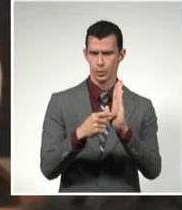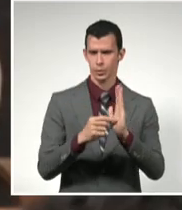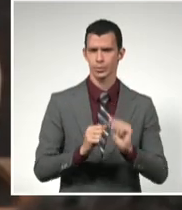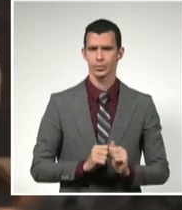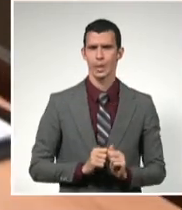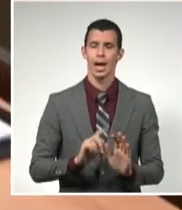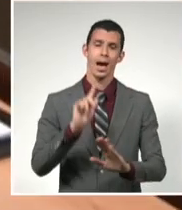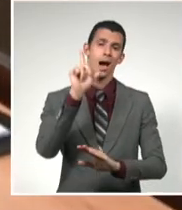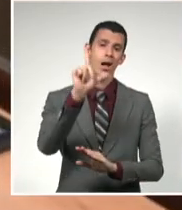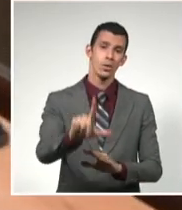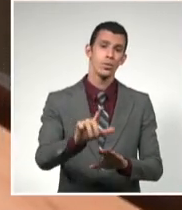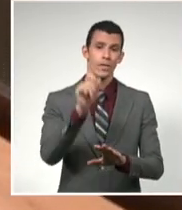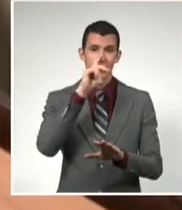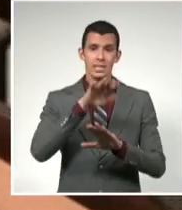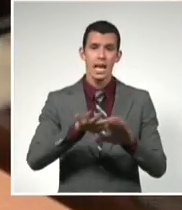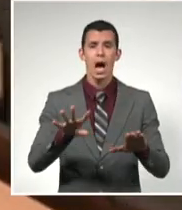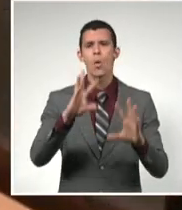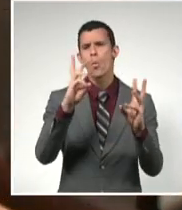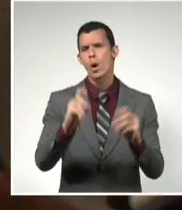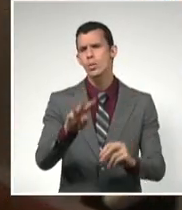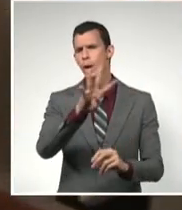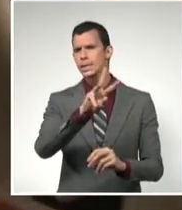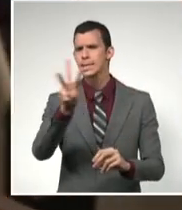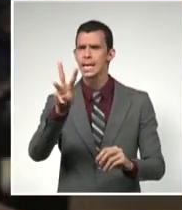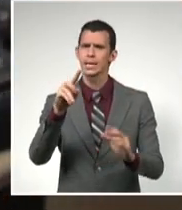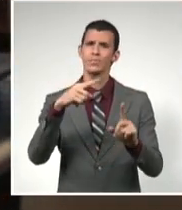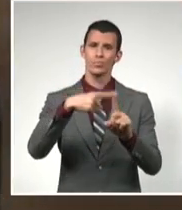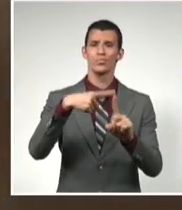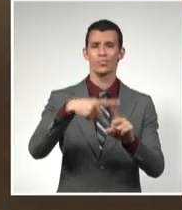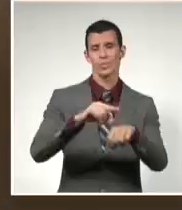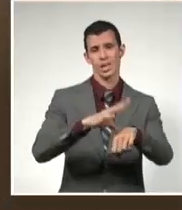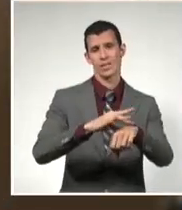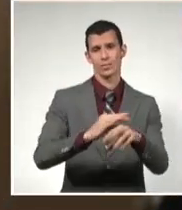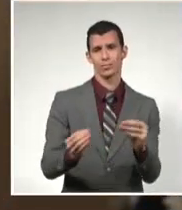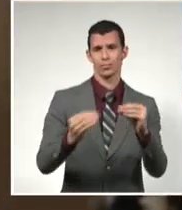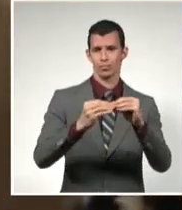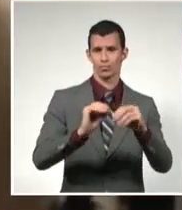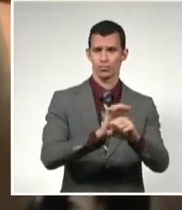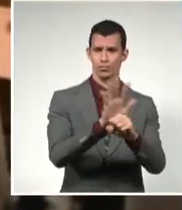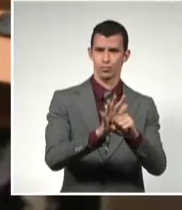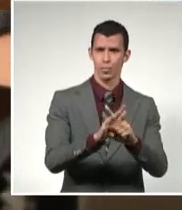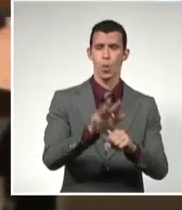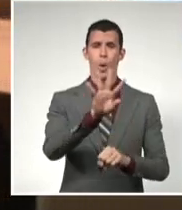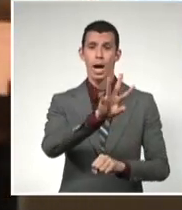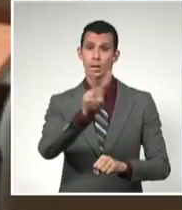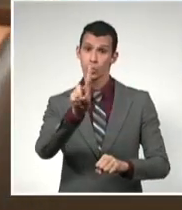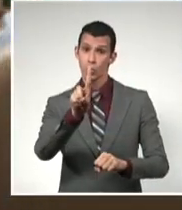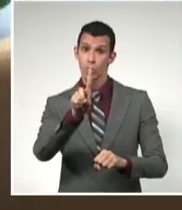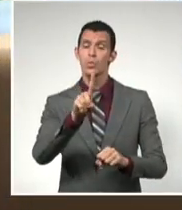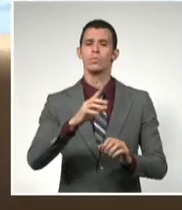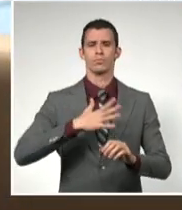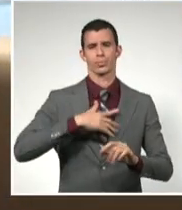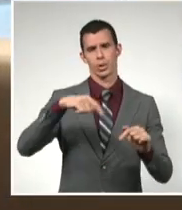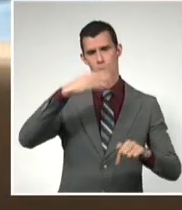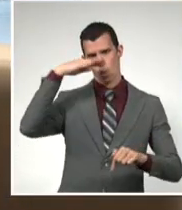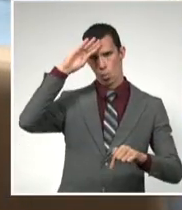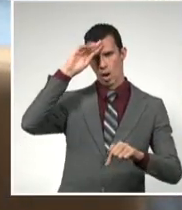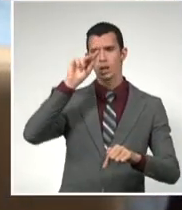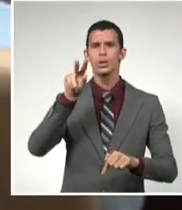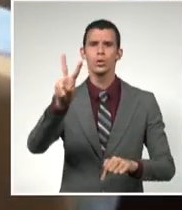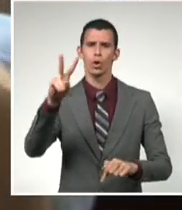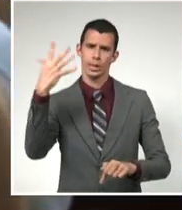diagnosticaron 43 positivos 41 autóctonos y 2 importados de los nuevos contagios 32